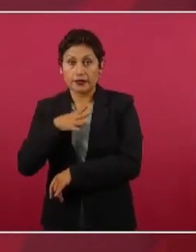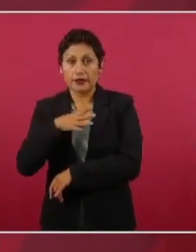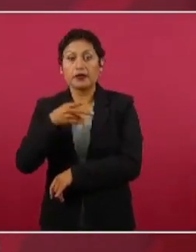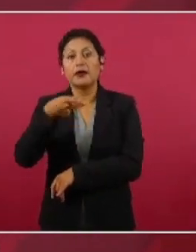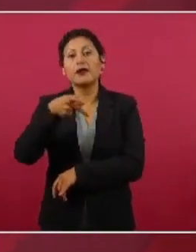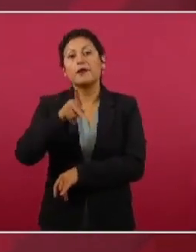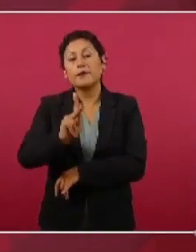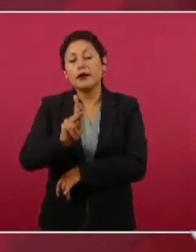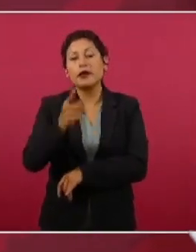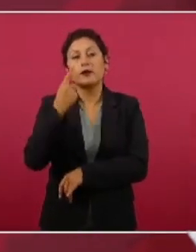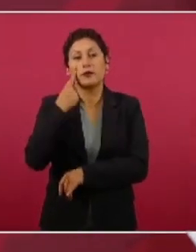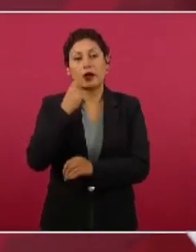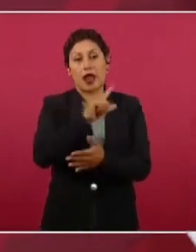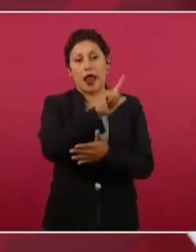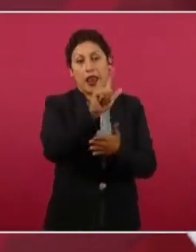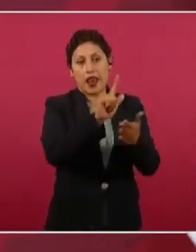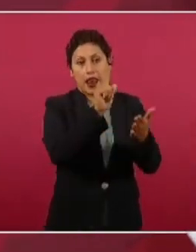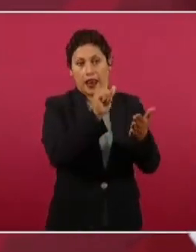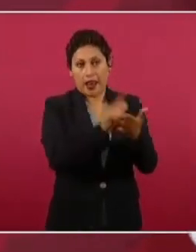tienen que